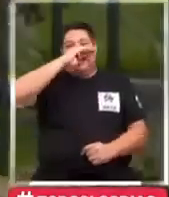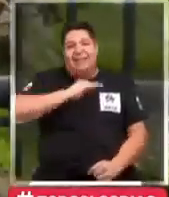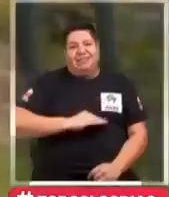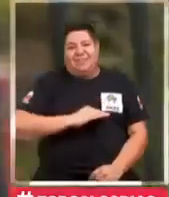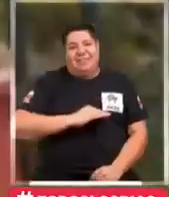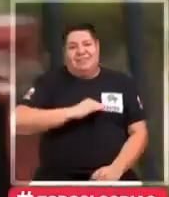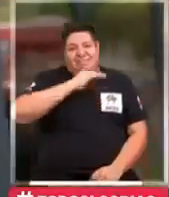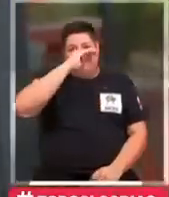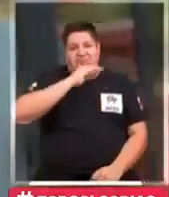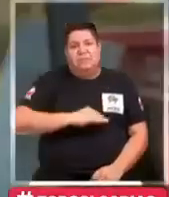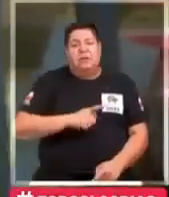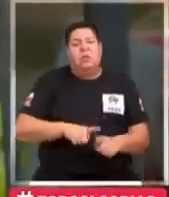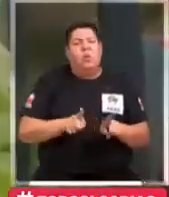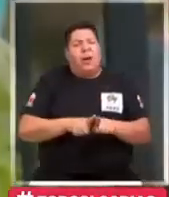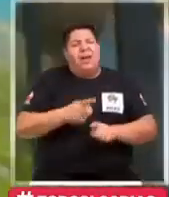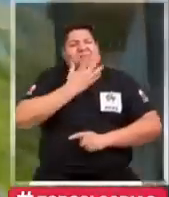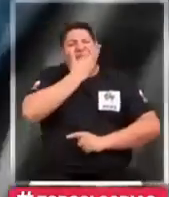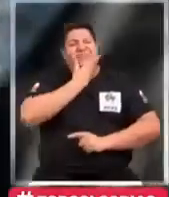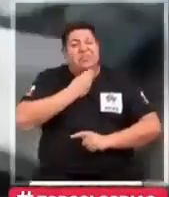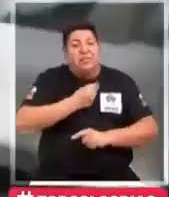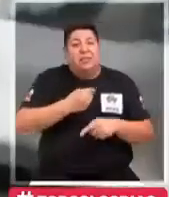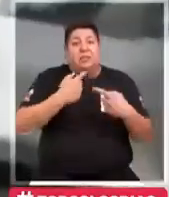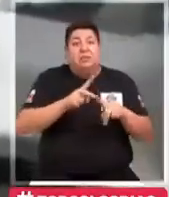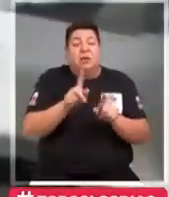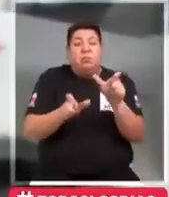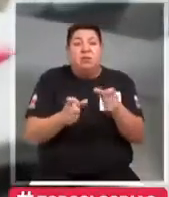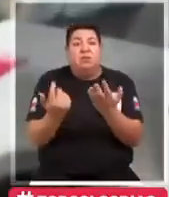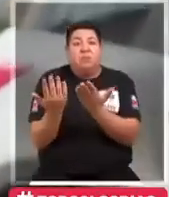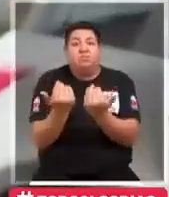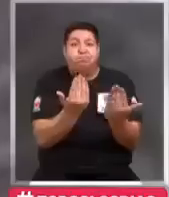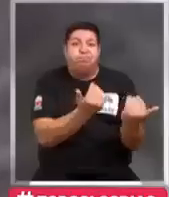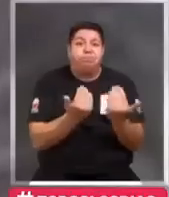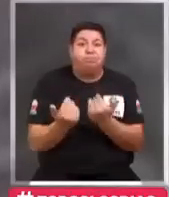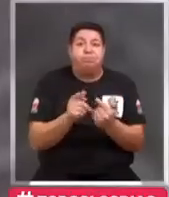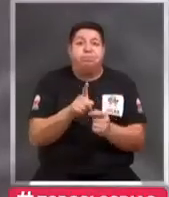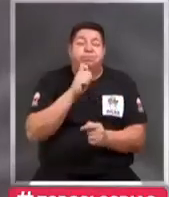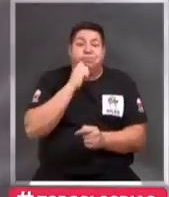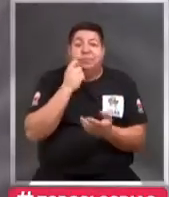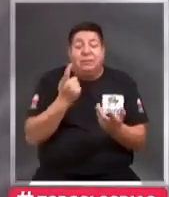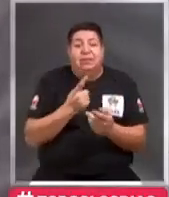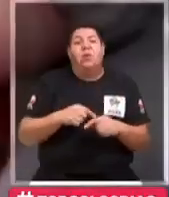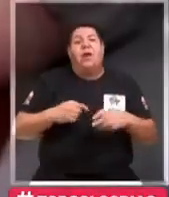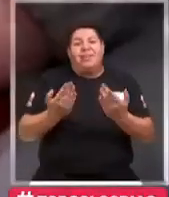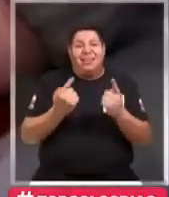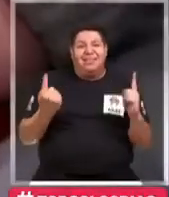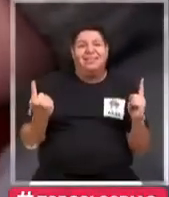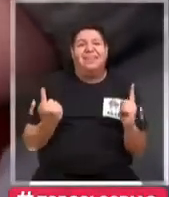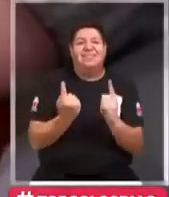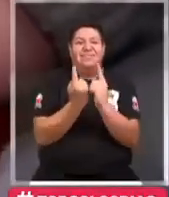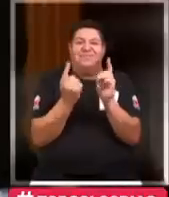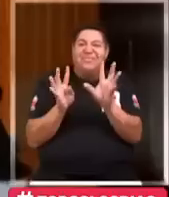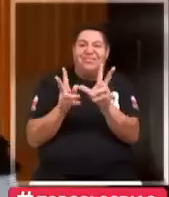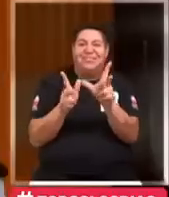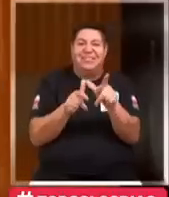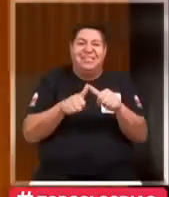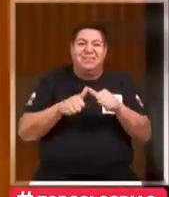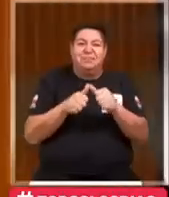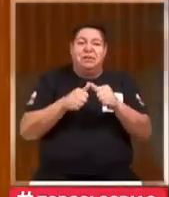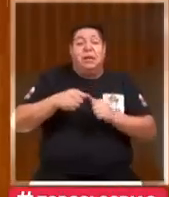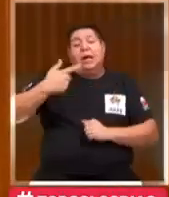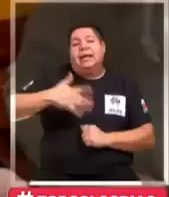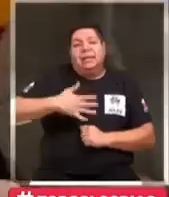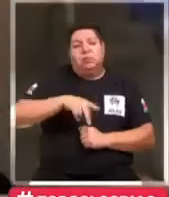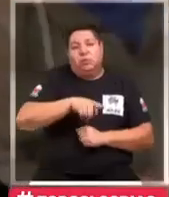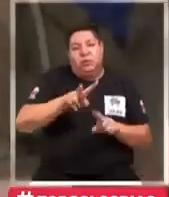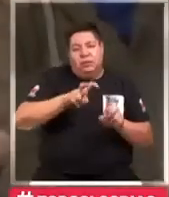Fue muy bonito porque no se lo esperaban. Necesitaba reencontrarse con su gente. Era súper